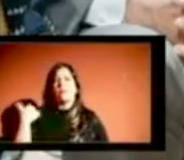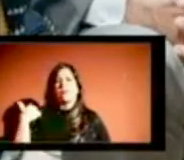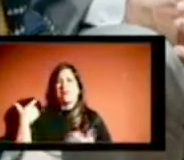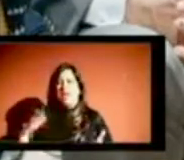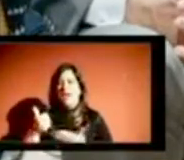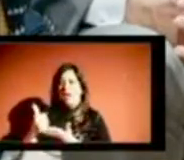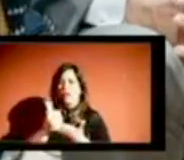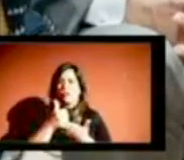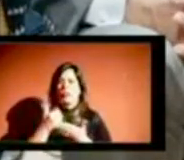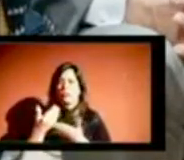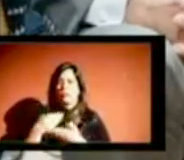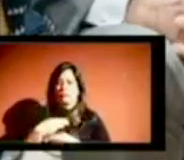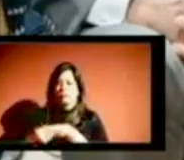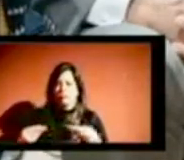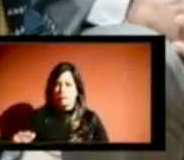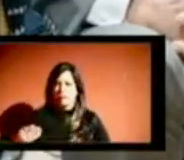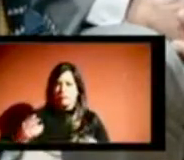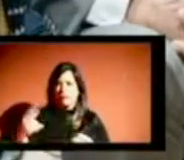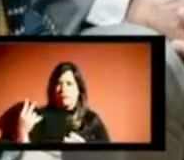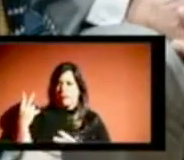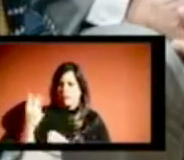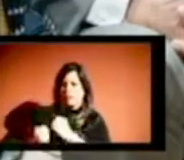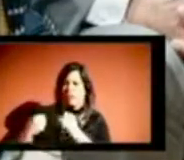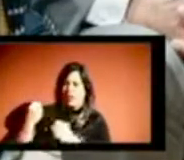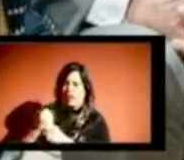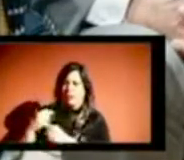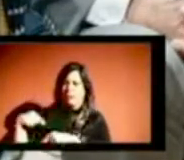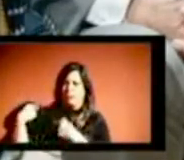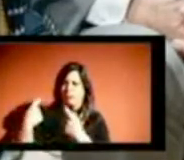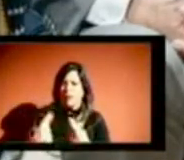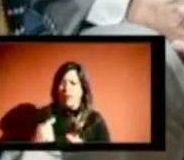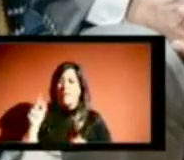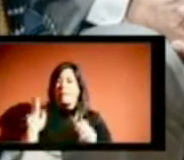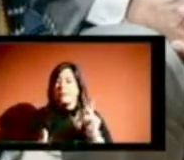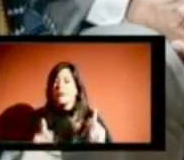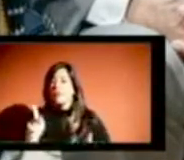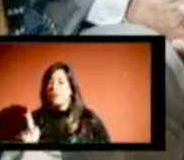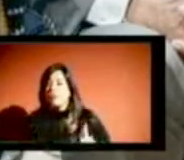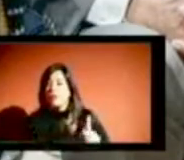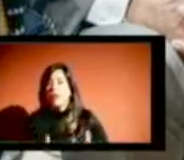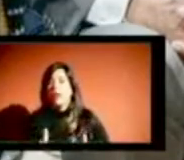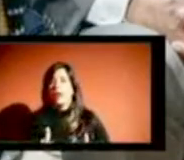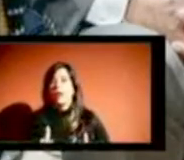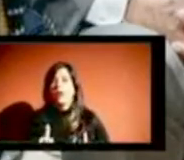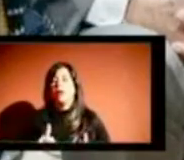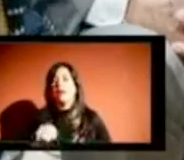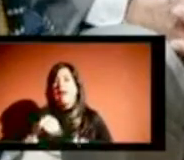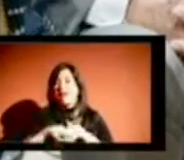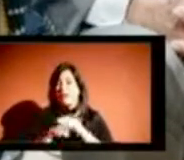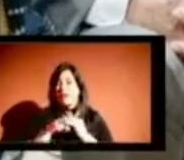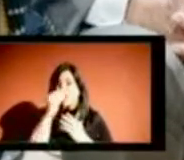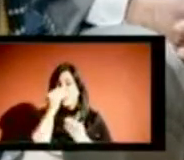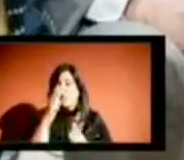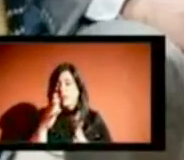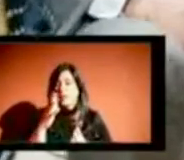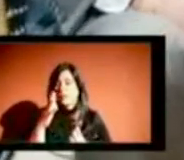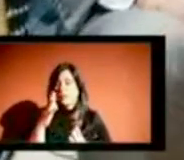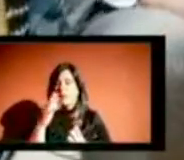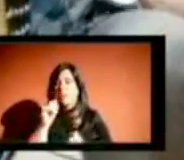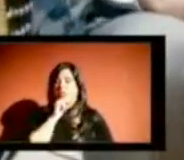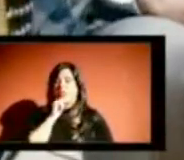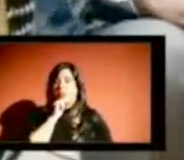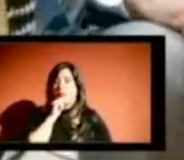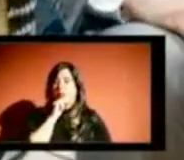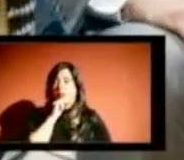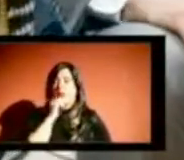distribuyeron en los pasados dos años, donde personas incluso con acceso a información privilegiada de